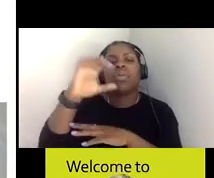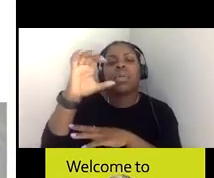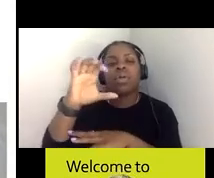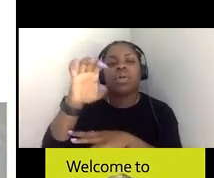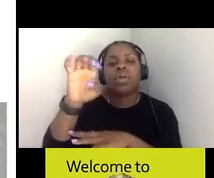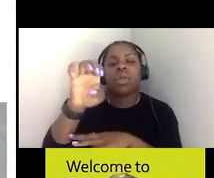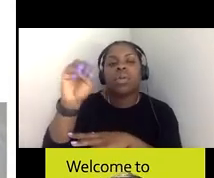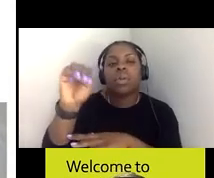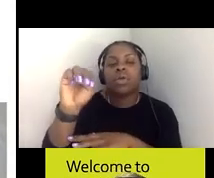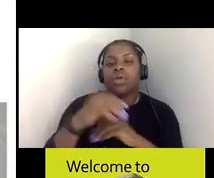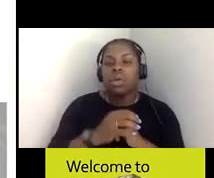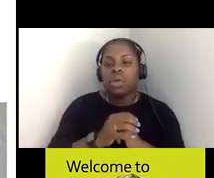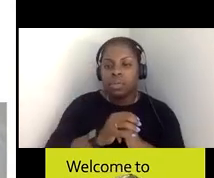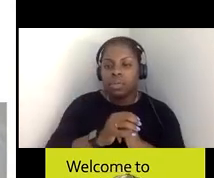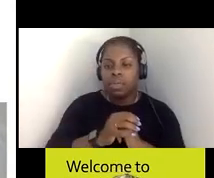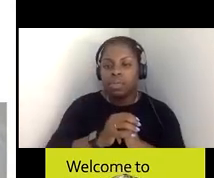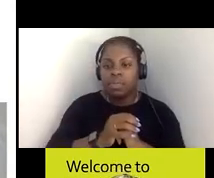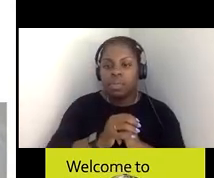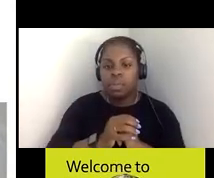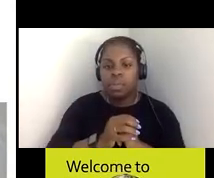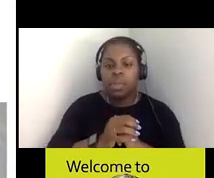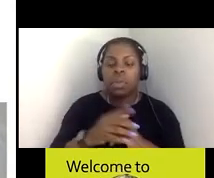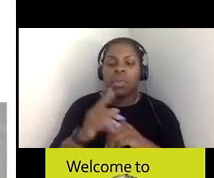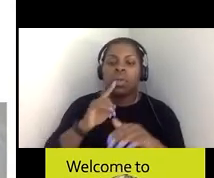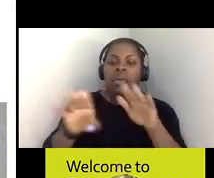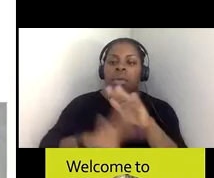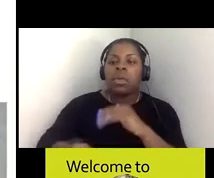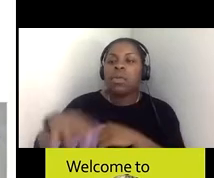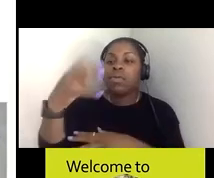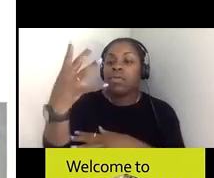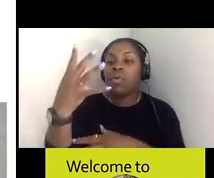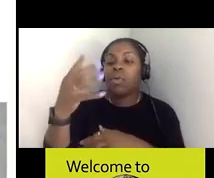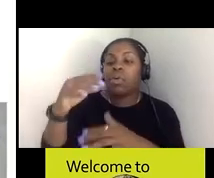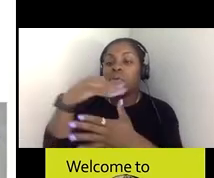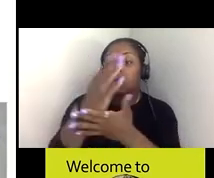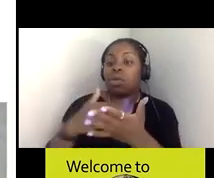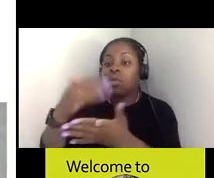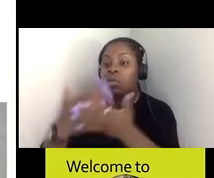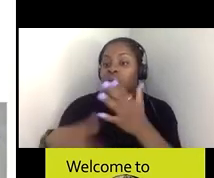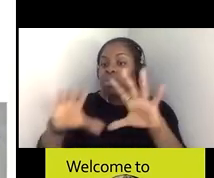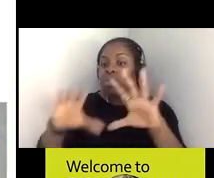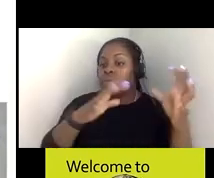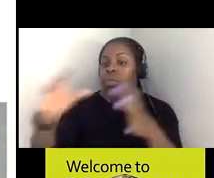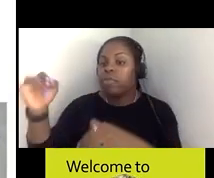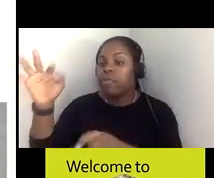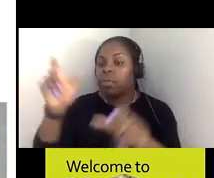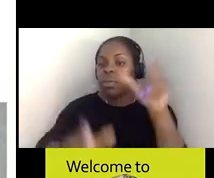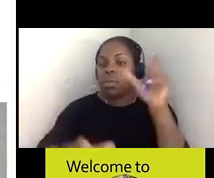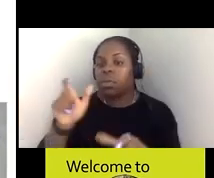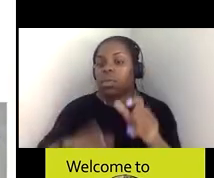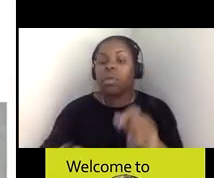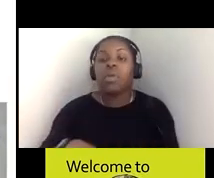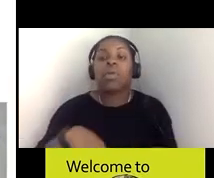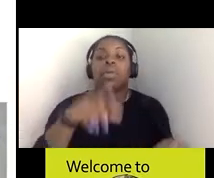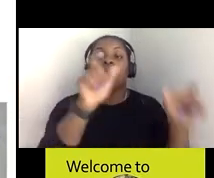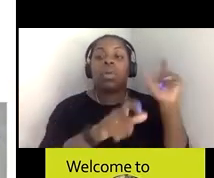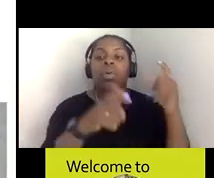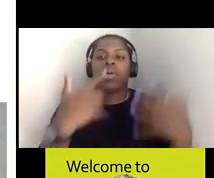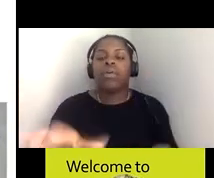monitoreo electrónico? Hay tal vez cuatro sectores de personas que están bajo monitoreo